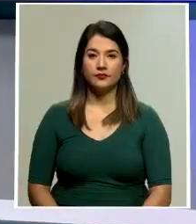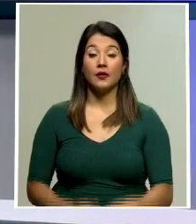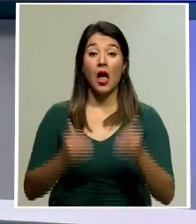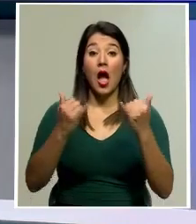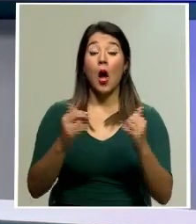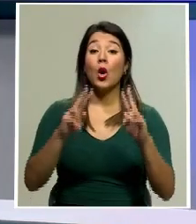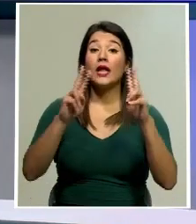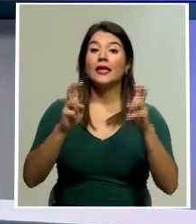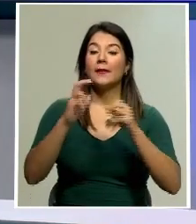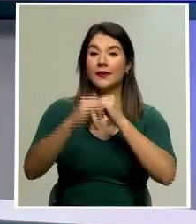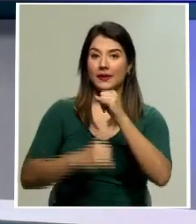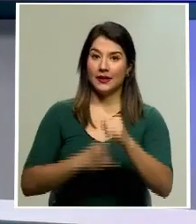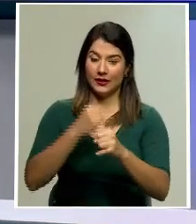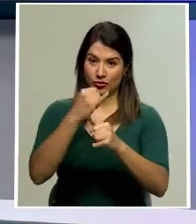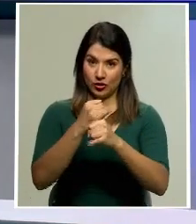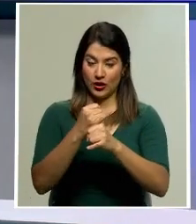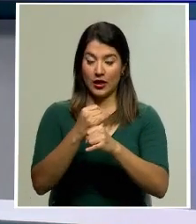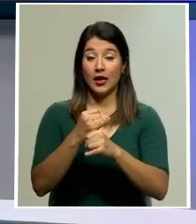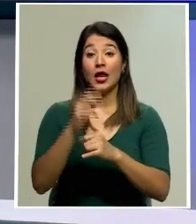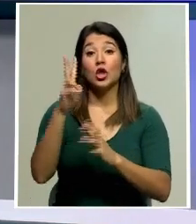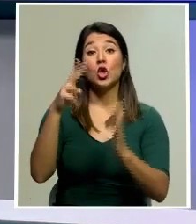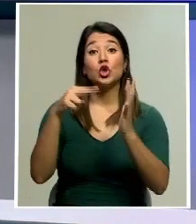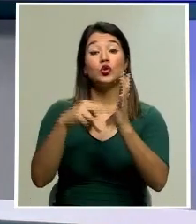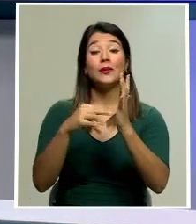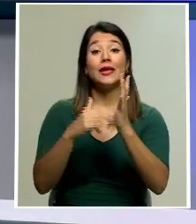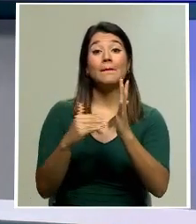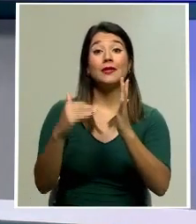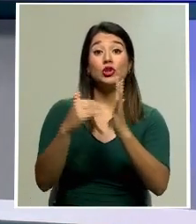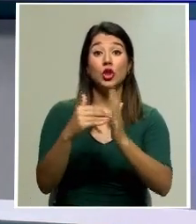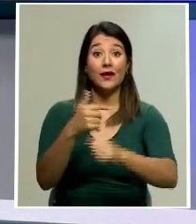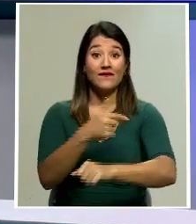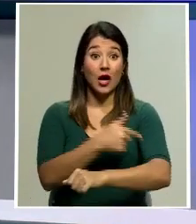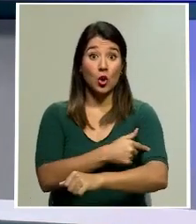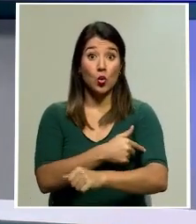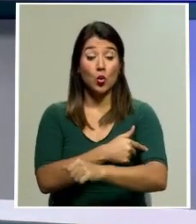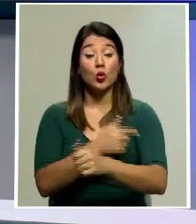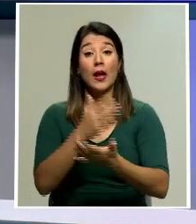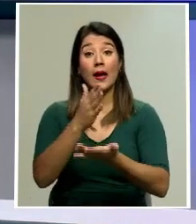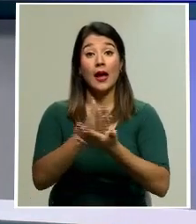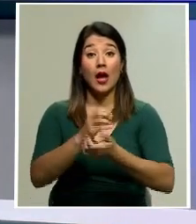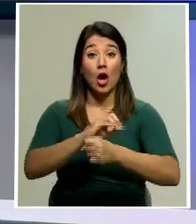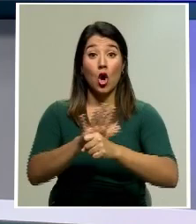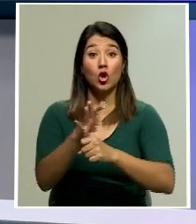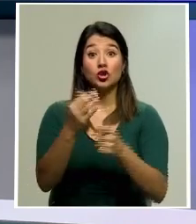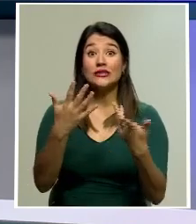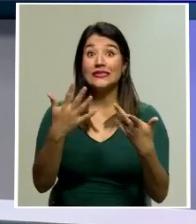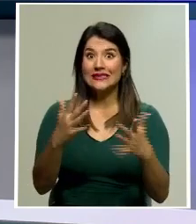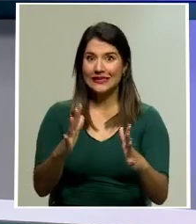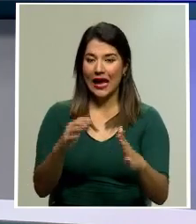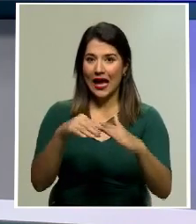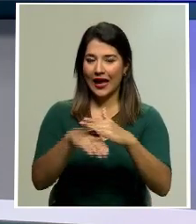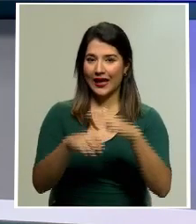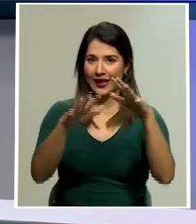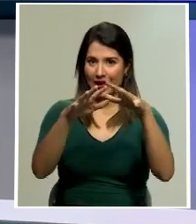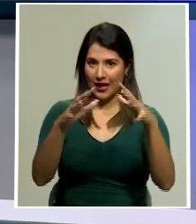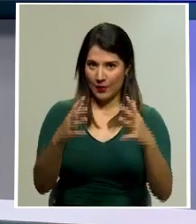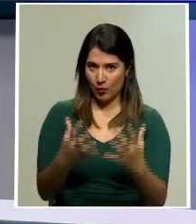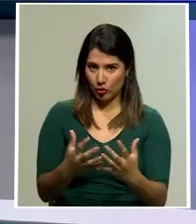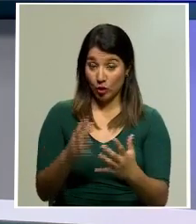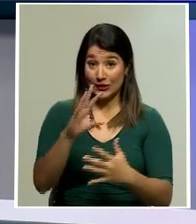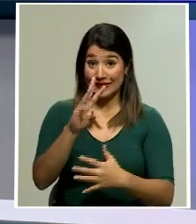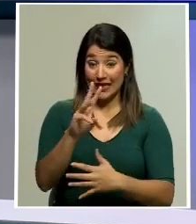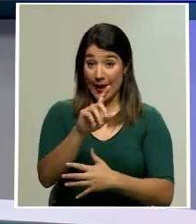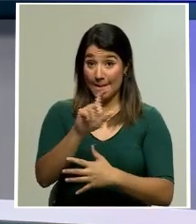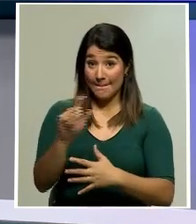Pasamos ahora al ámbito internacional. Más de 2.000 millones de dosis de vacunas anti-COVID fueron inyectadas en el mundo, 6 meses